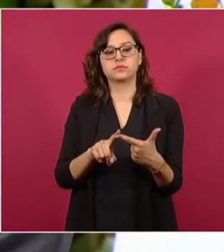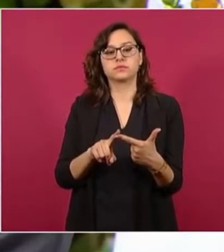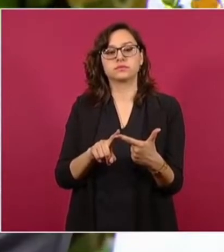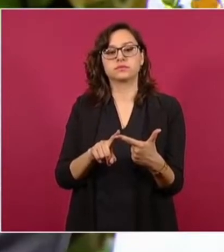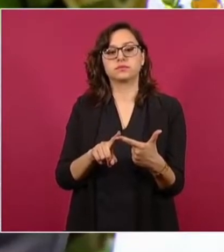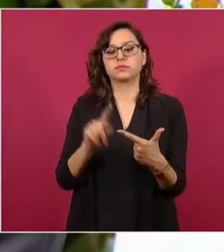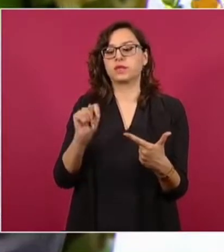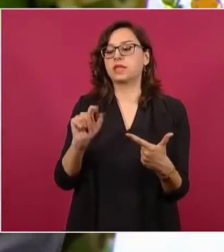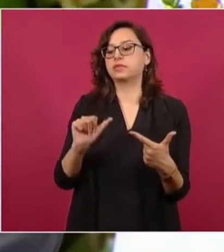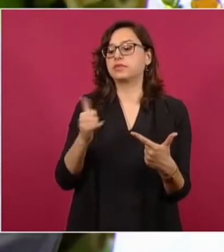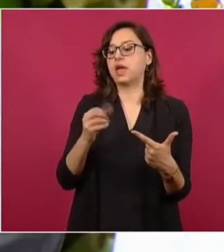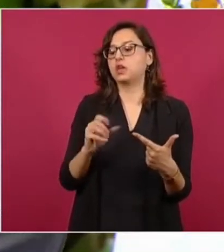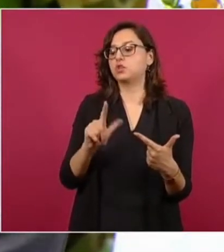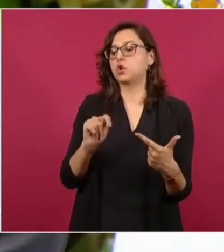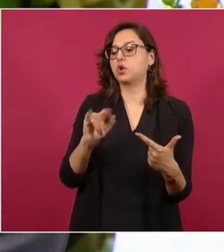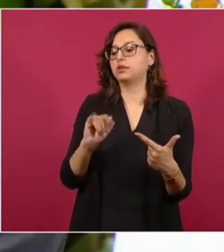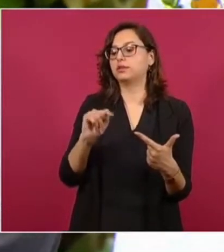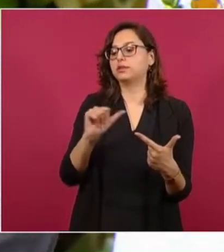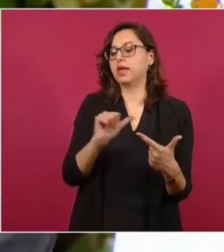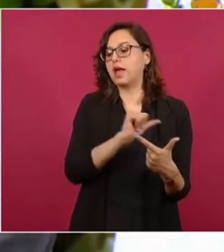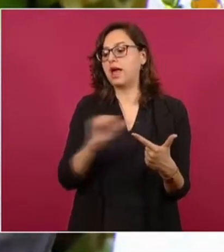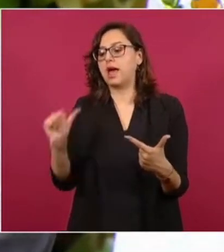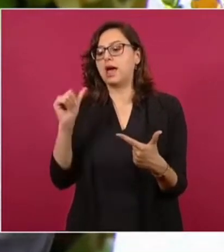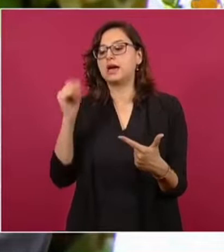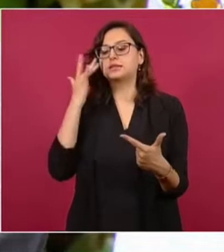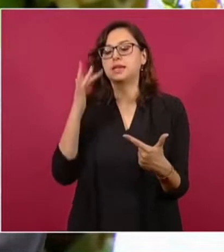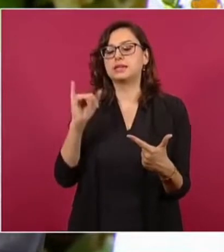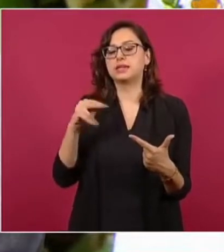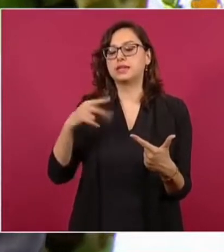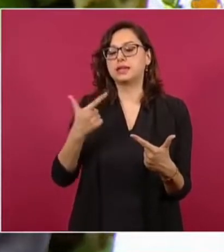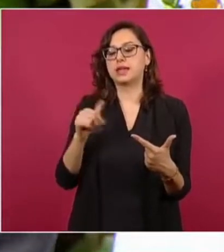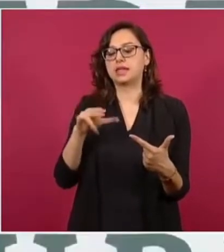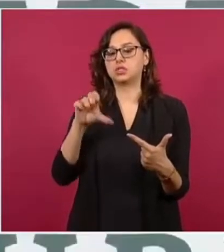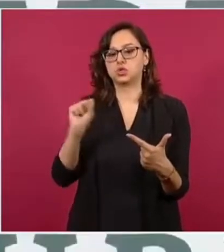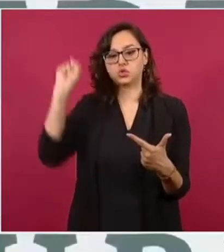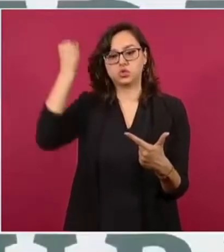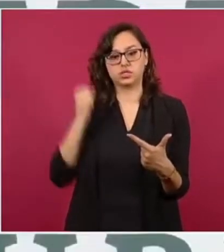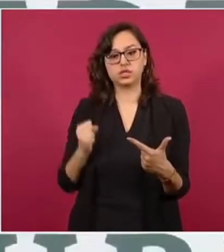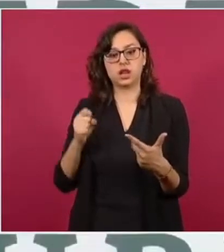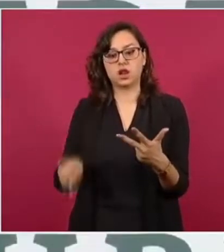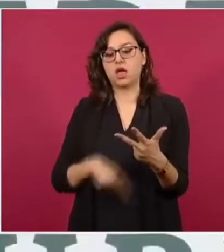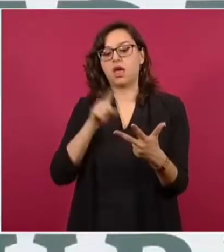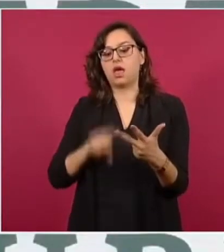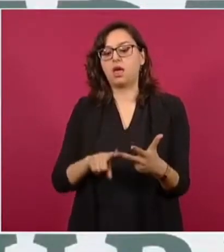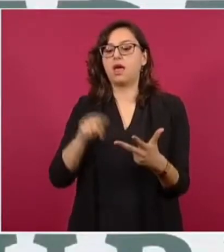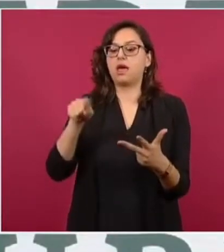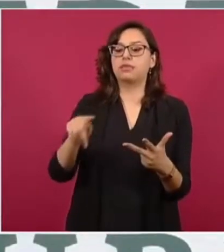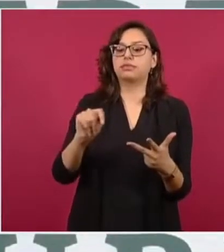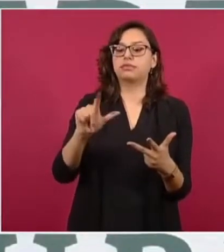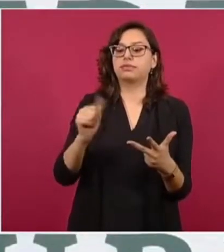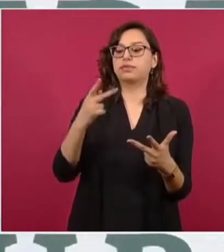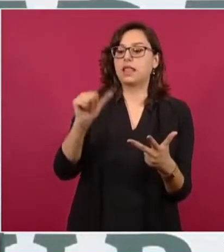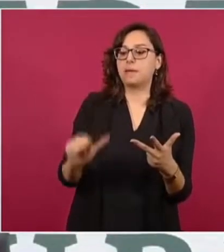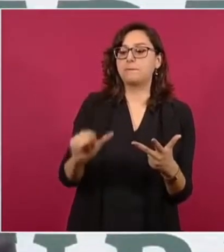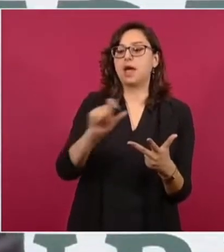de Tayoltita, Durango, a San Ignacio, Sinaloa, de Tlapa a Marquelia,